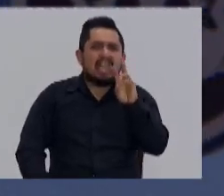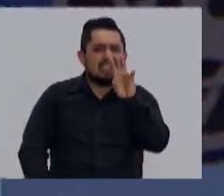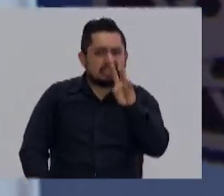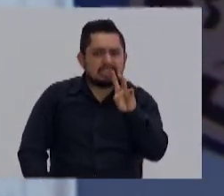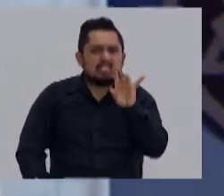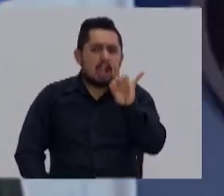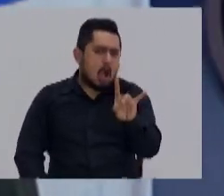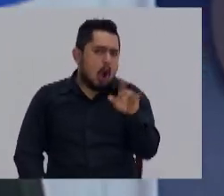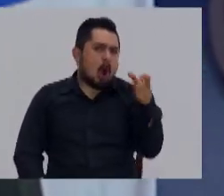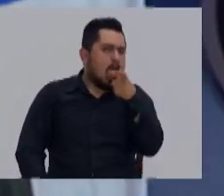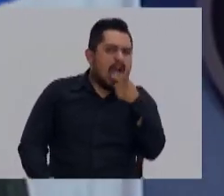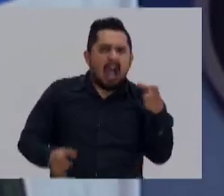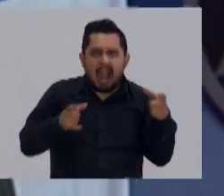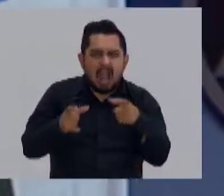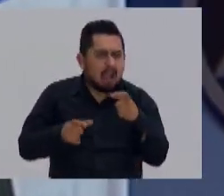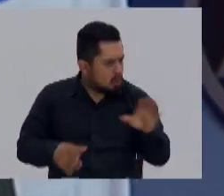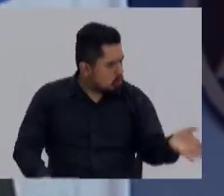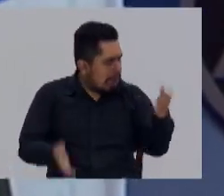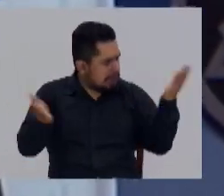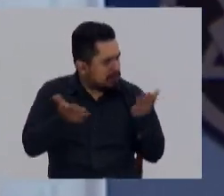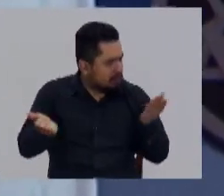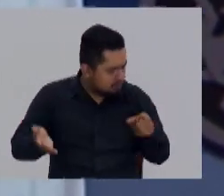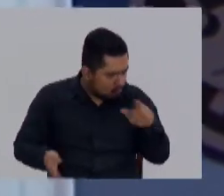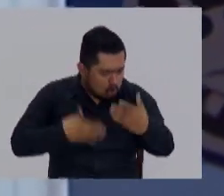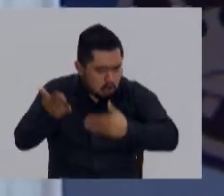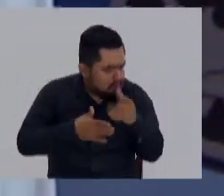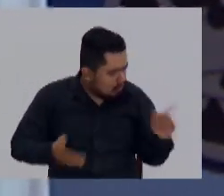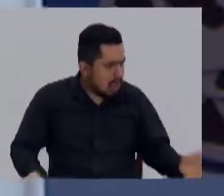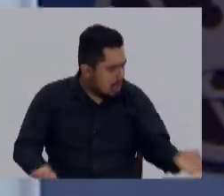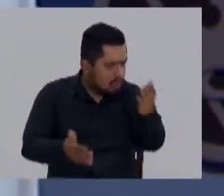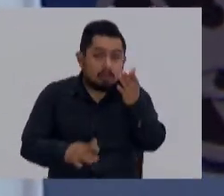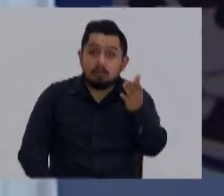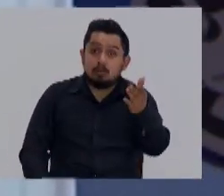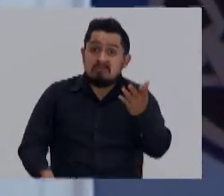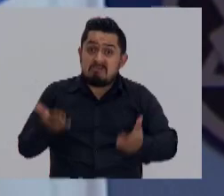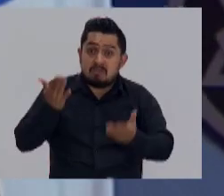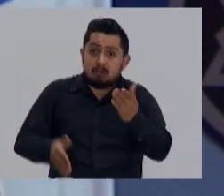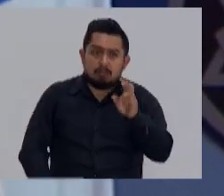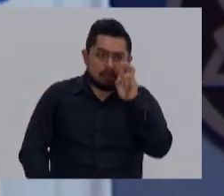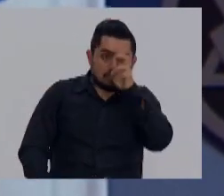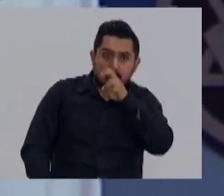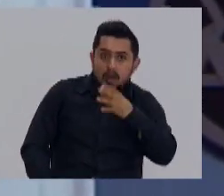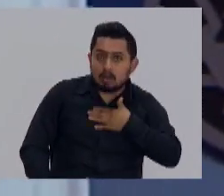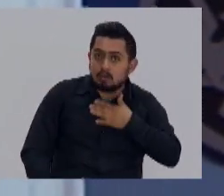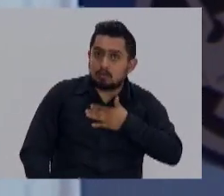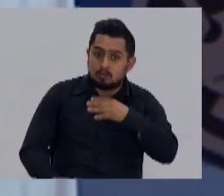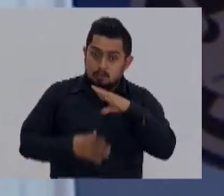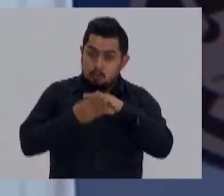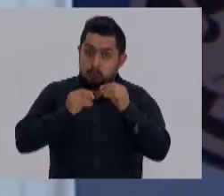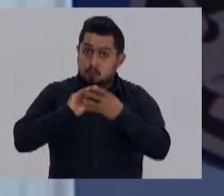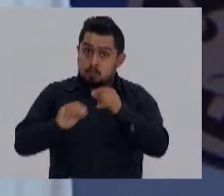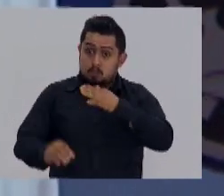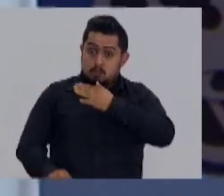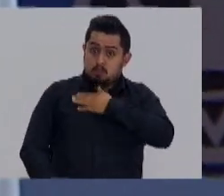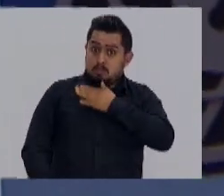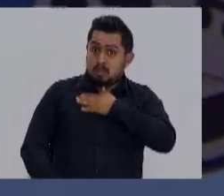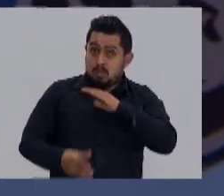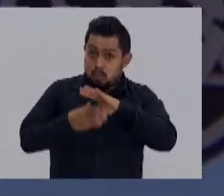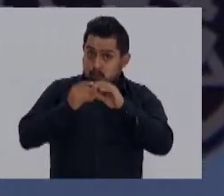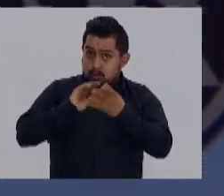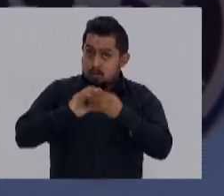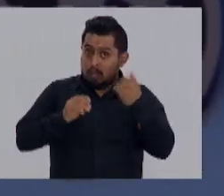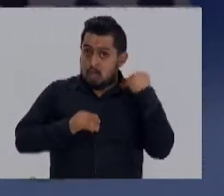7, de 8, de 9 años. Anda, serví. Ya te compré la camisa. Puede que esté errada. Yo le estoy contando la experiencia